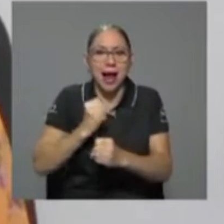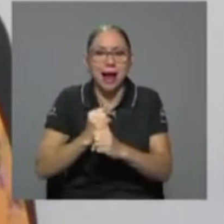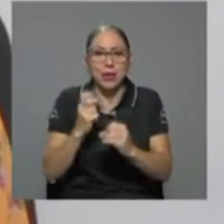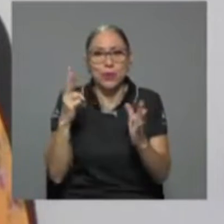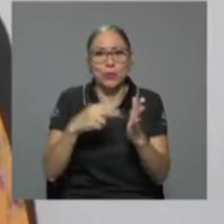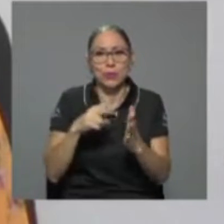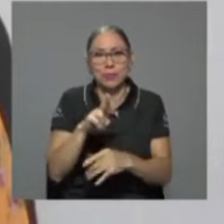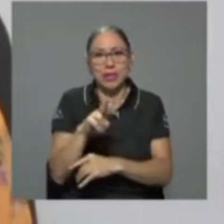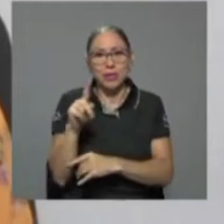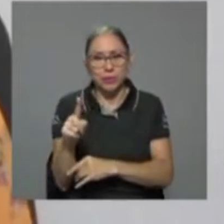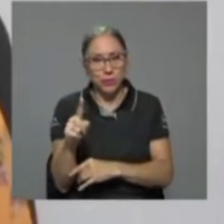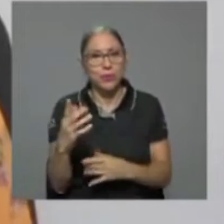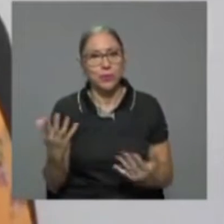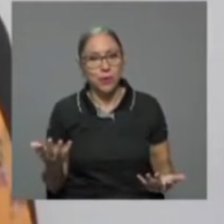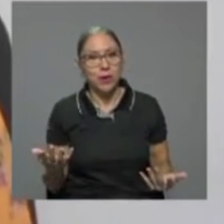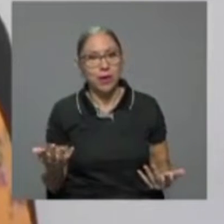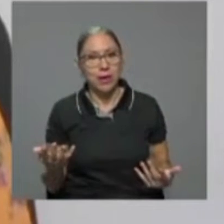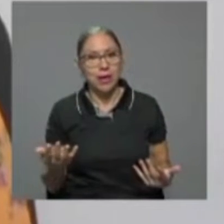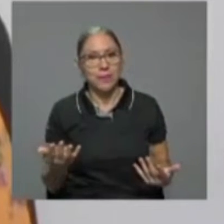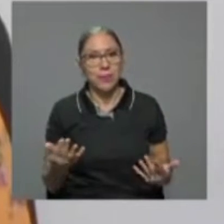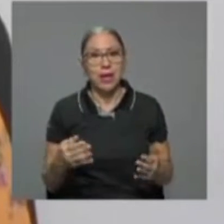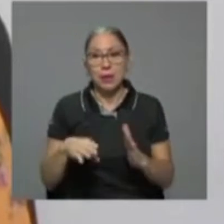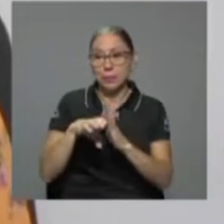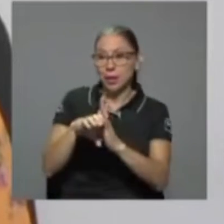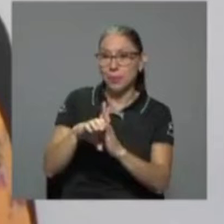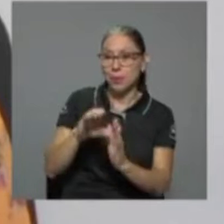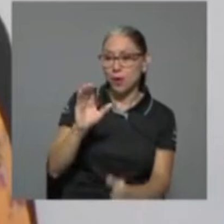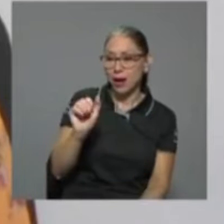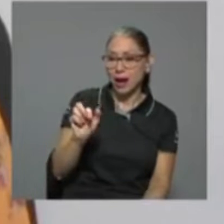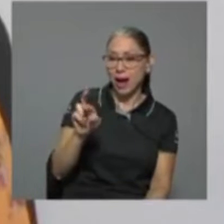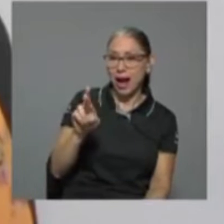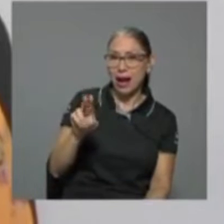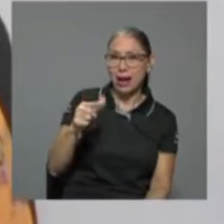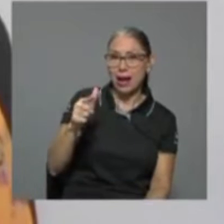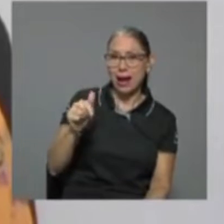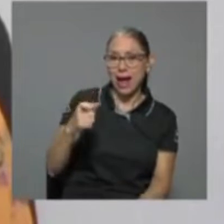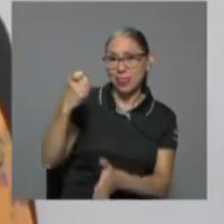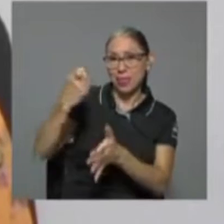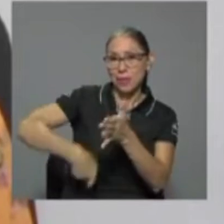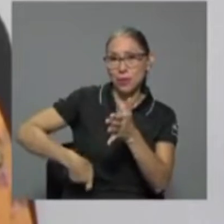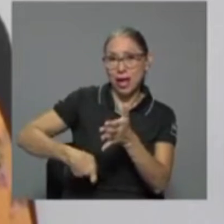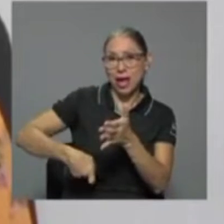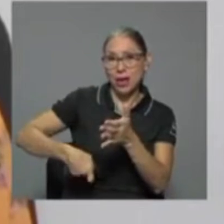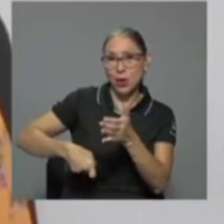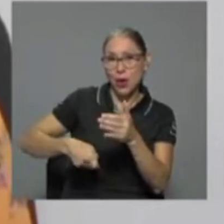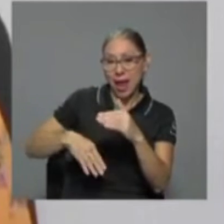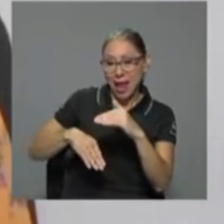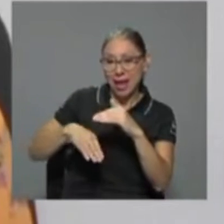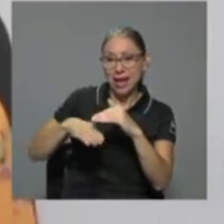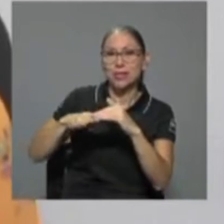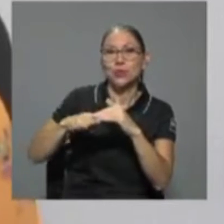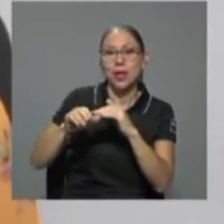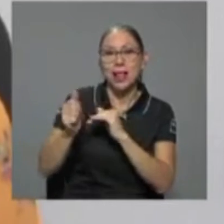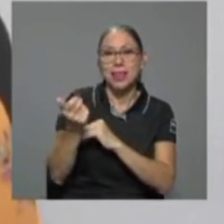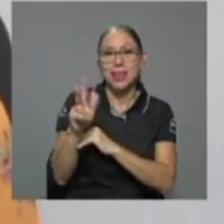hecho, digamos, la carga tributaria alcanzó el 13,9%.